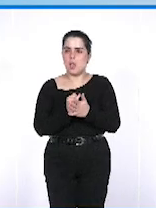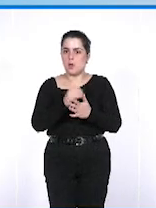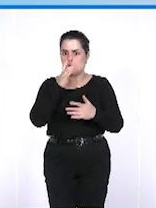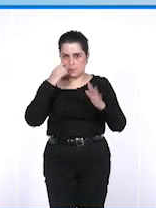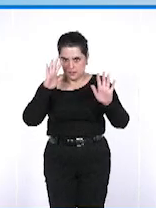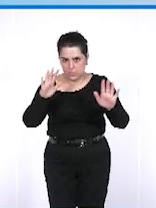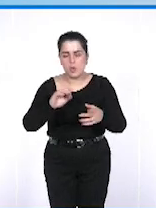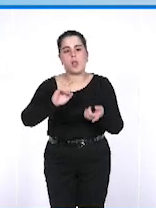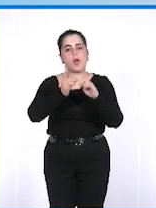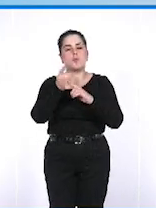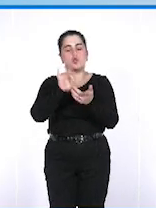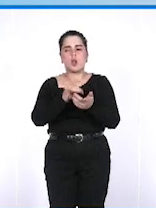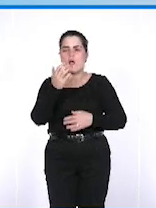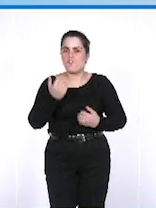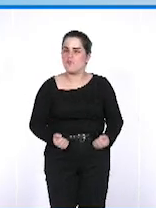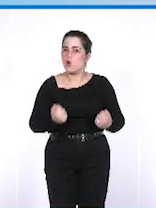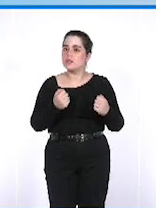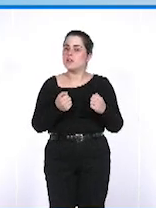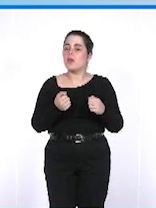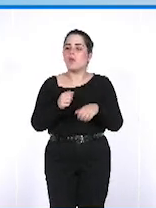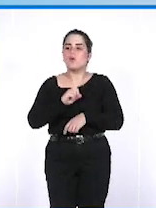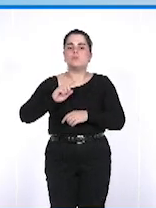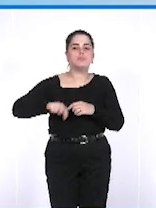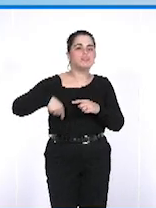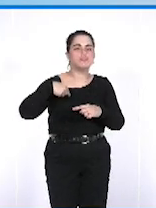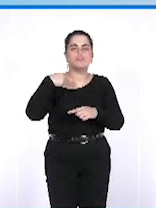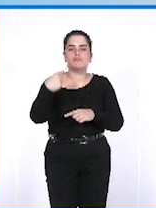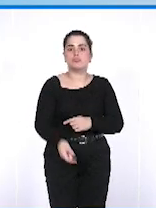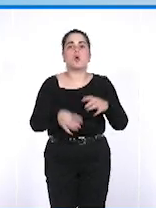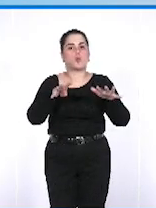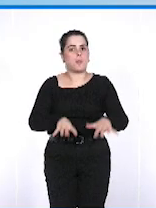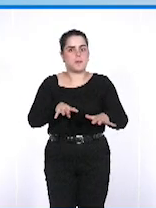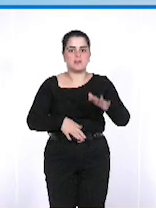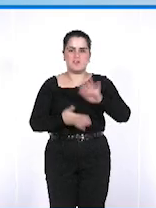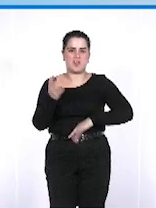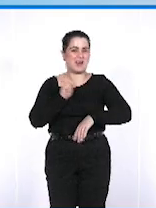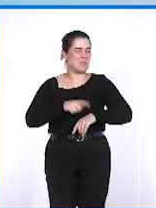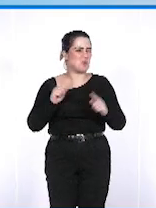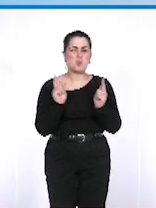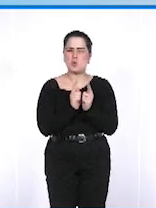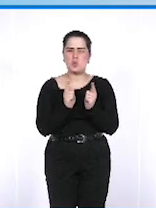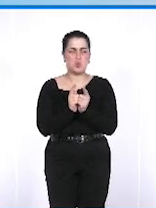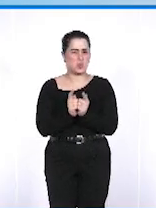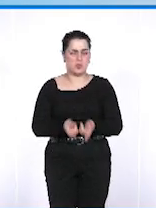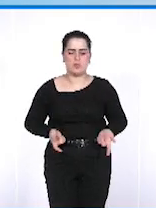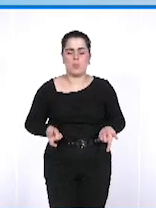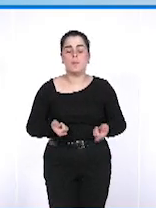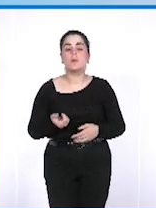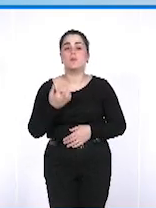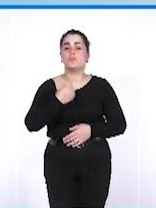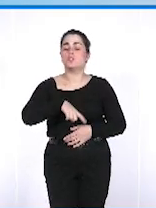tremendos los estamos viendo a los 9 meses a los 9 meses que es muy poquito tiempo eh